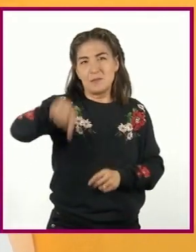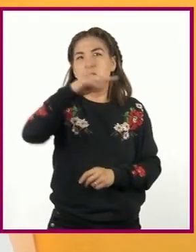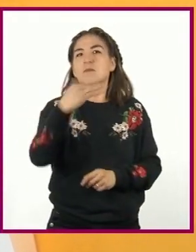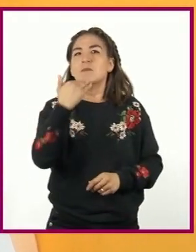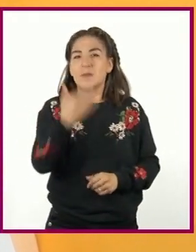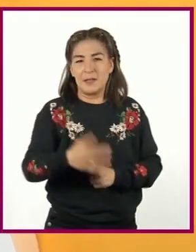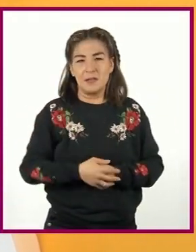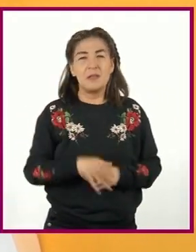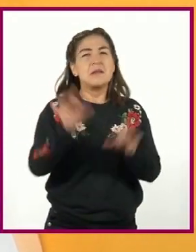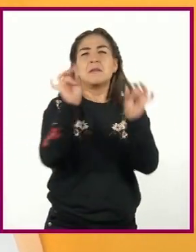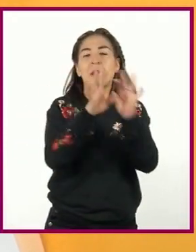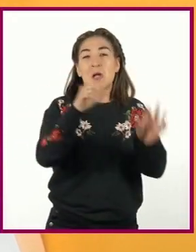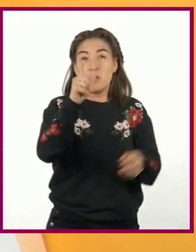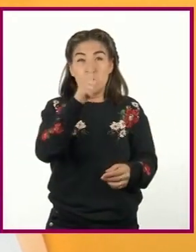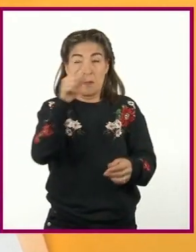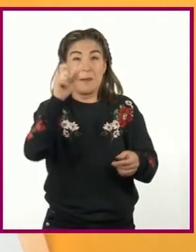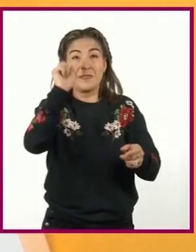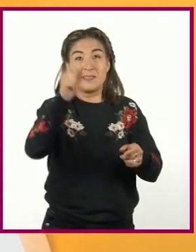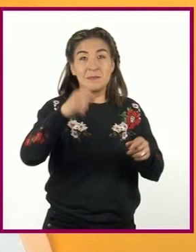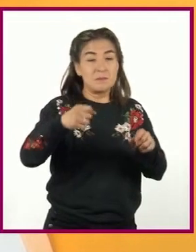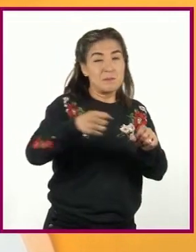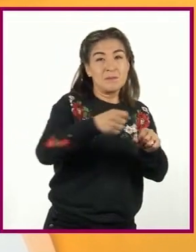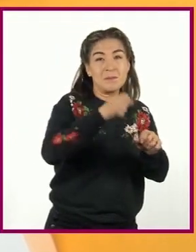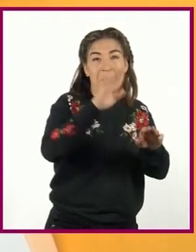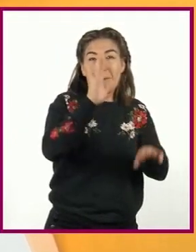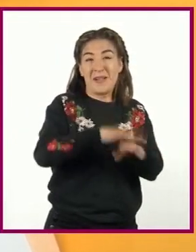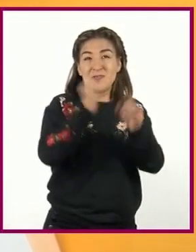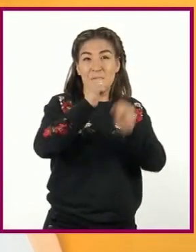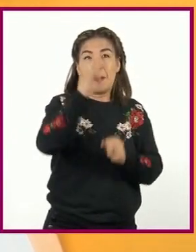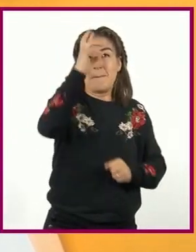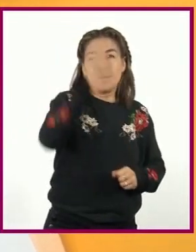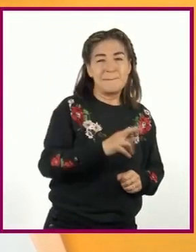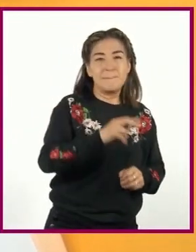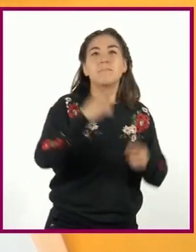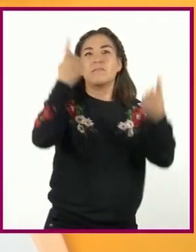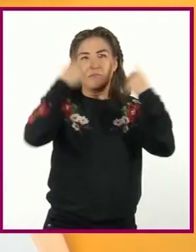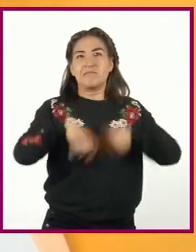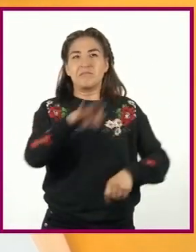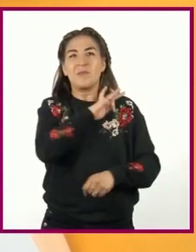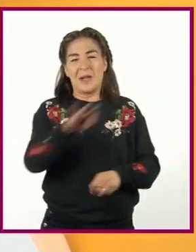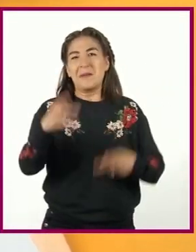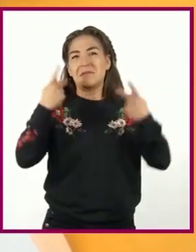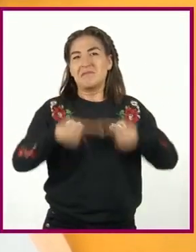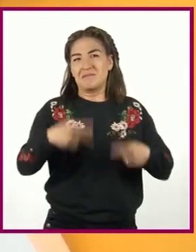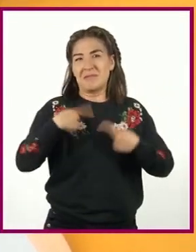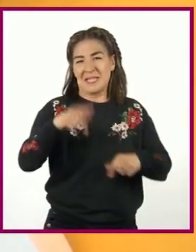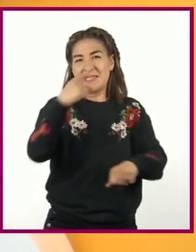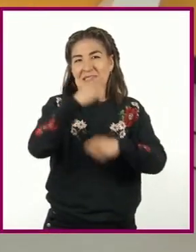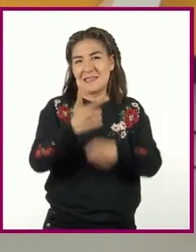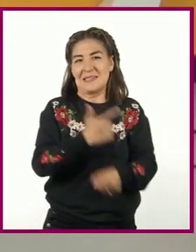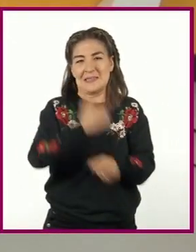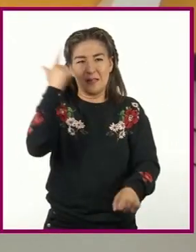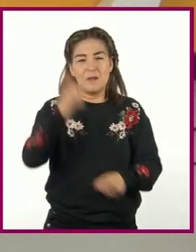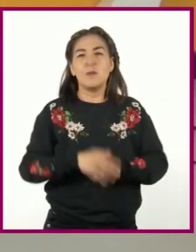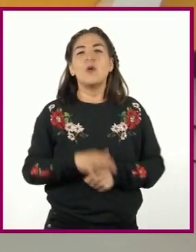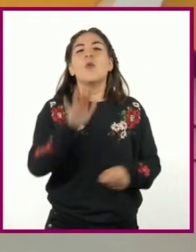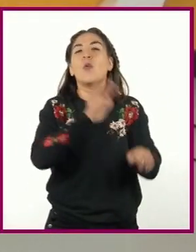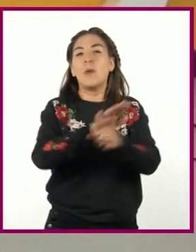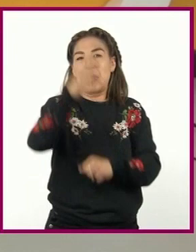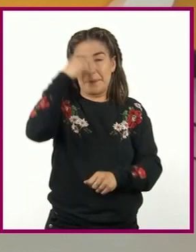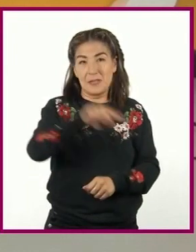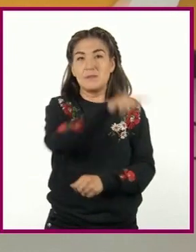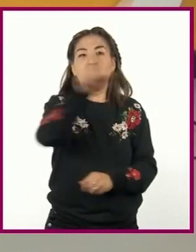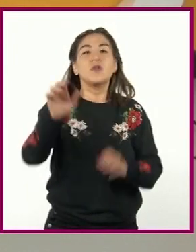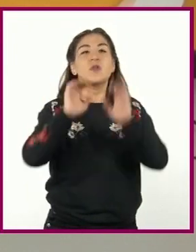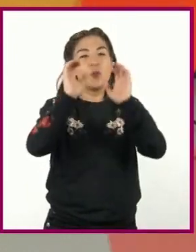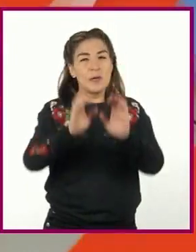ya que una descarga eléctrica puede tener consecuencias letales para una persona. Algunas medidas importantes para tomar